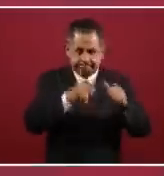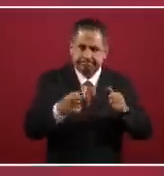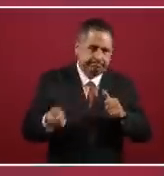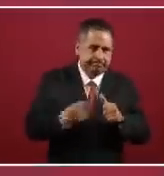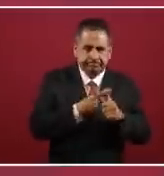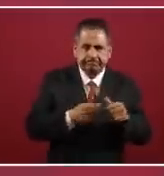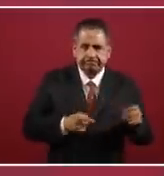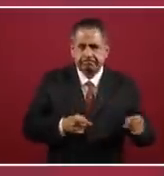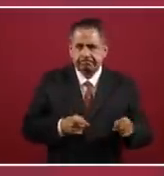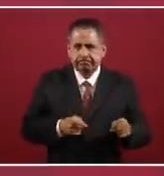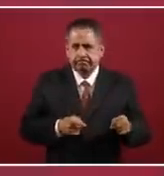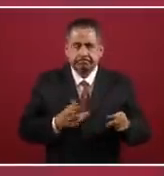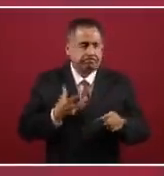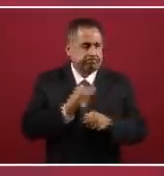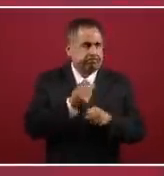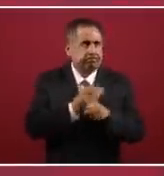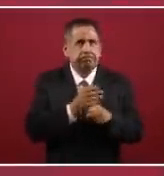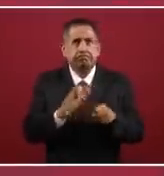De organización completa